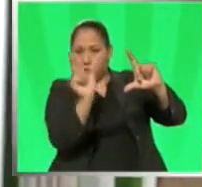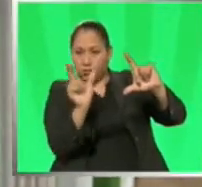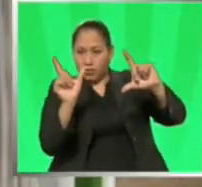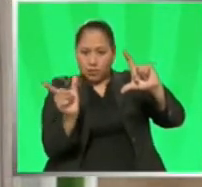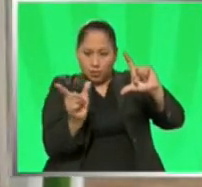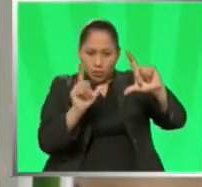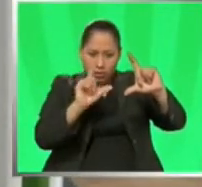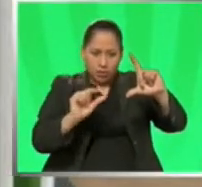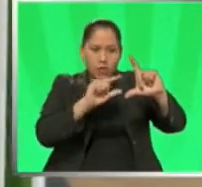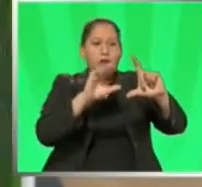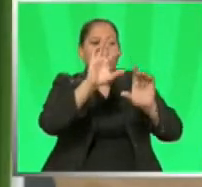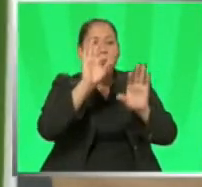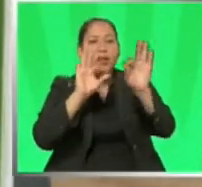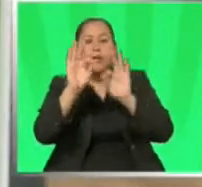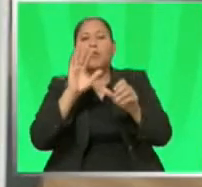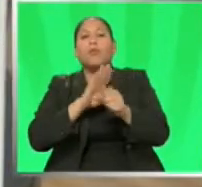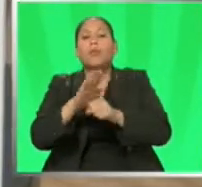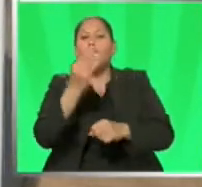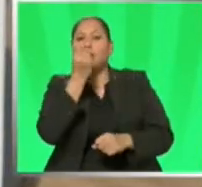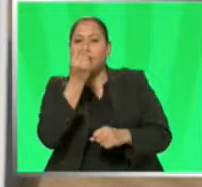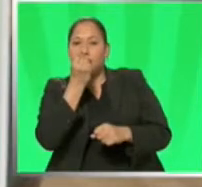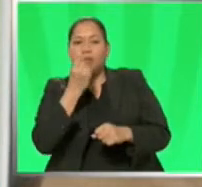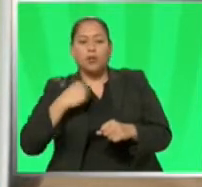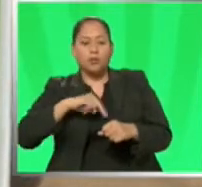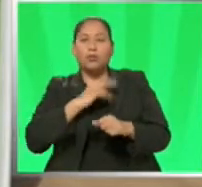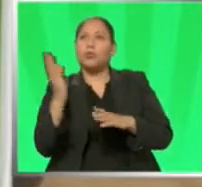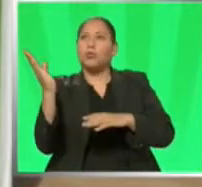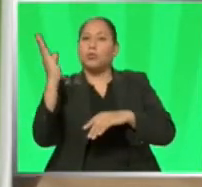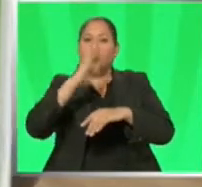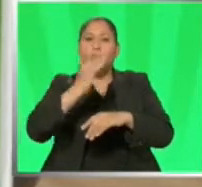guía al final del día de qué es lo que debemos de comer,